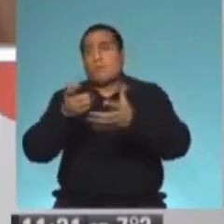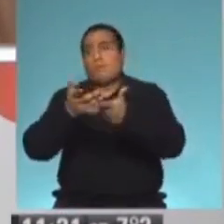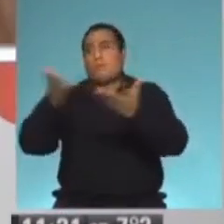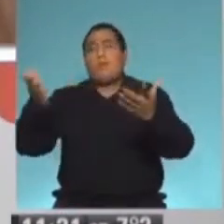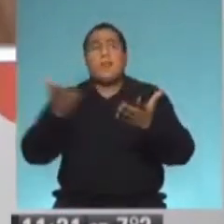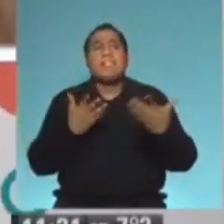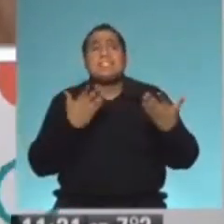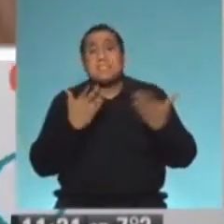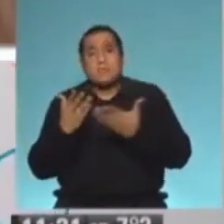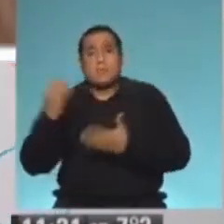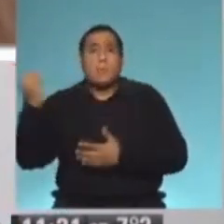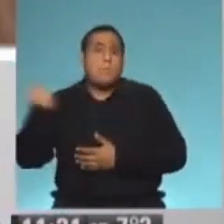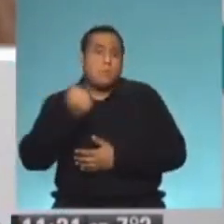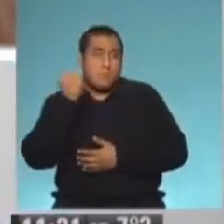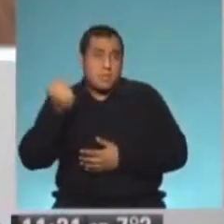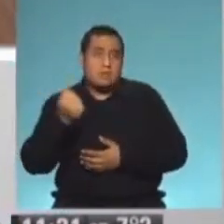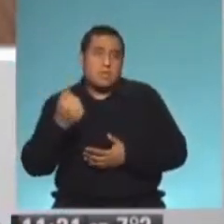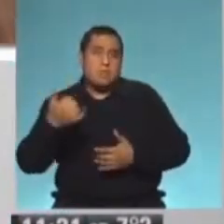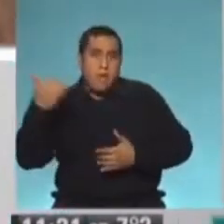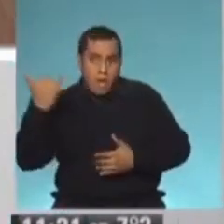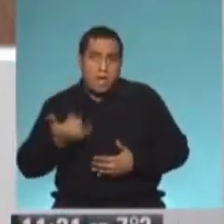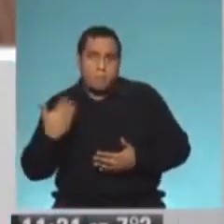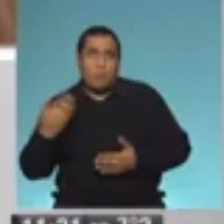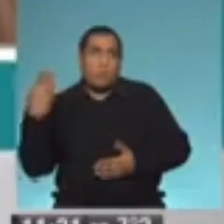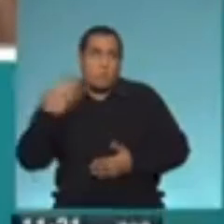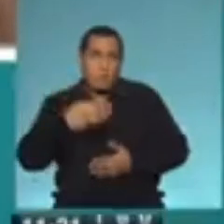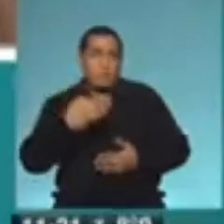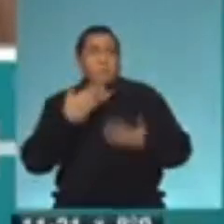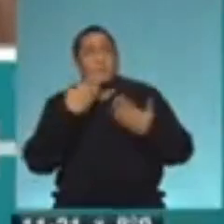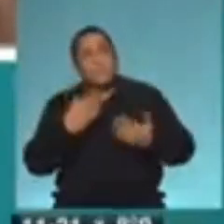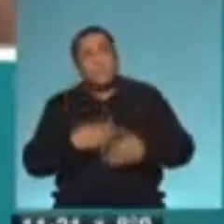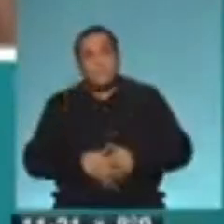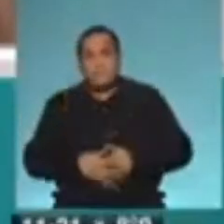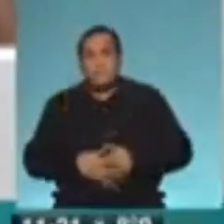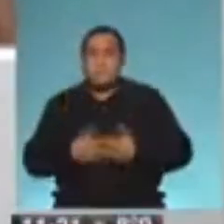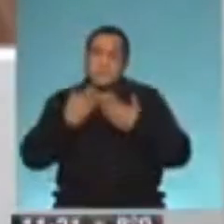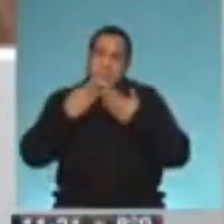servicio sumamente esencial que está a disposición. Muchísimas gracias. muchas gracias a vos.